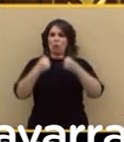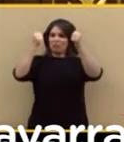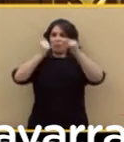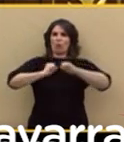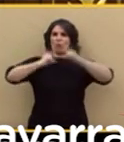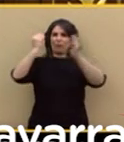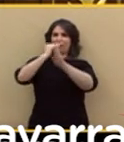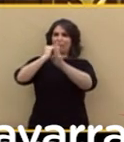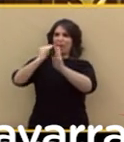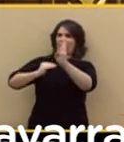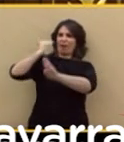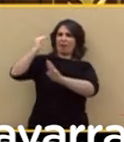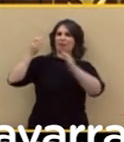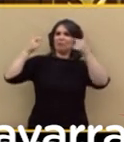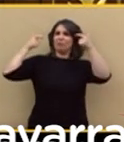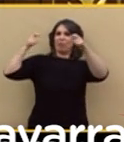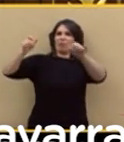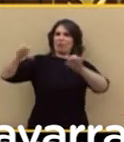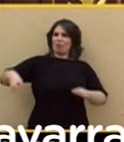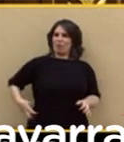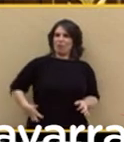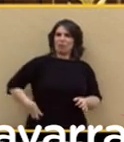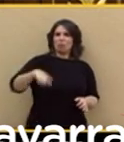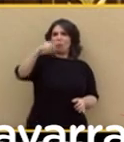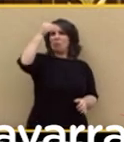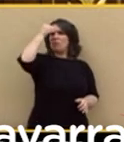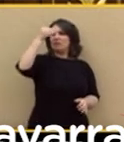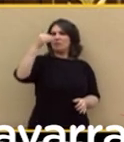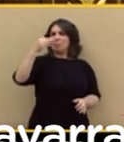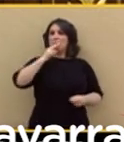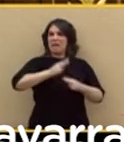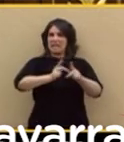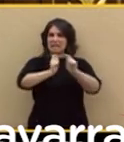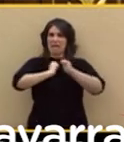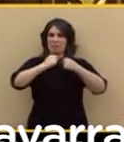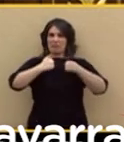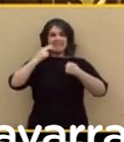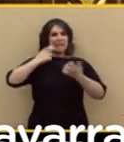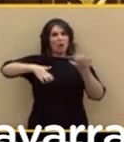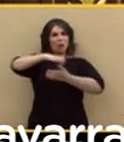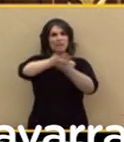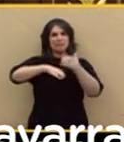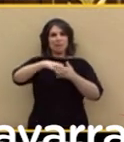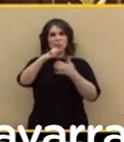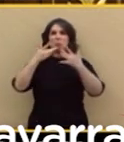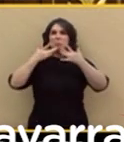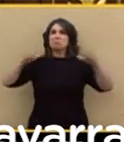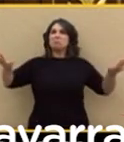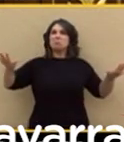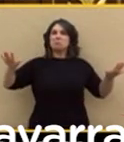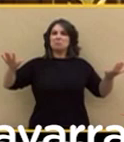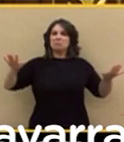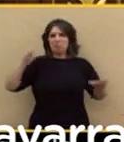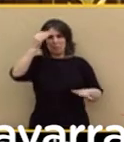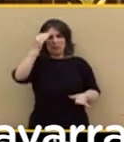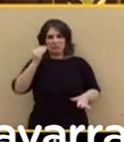con la impunidad de poder llamar terrorista a alguien que le salga gratis. Por lo tanto, invitaré a mi señor